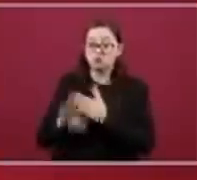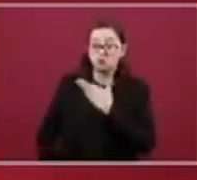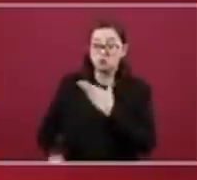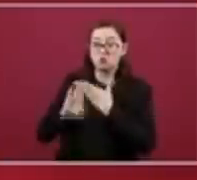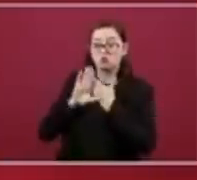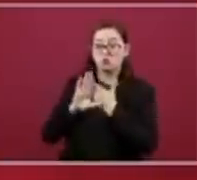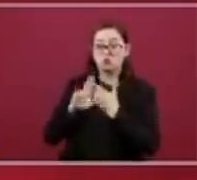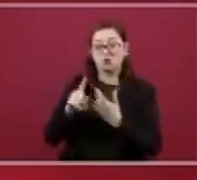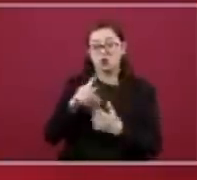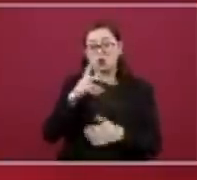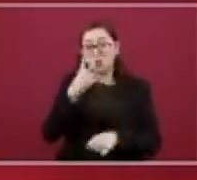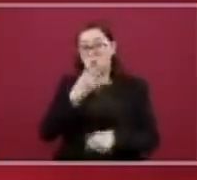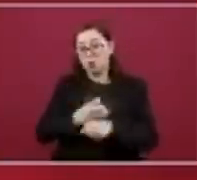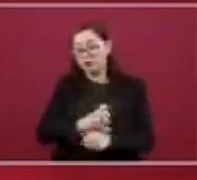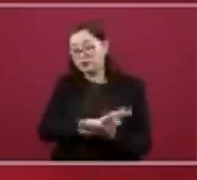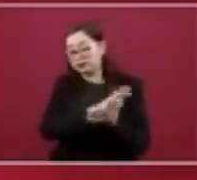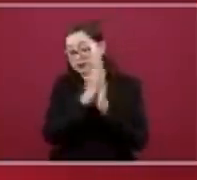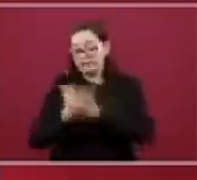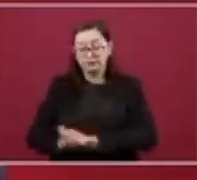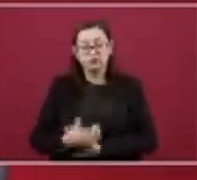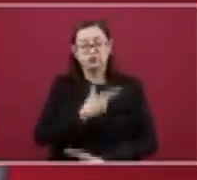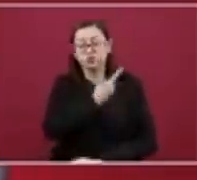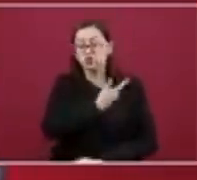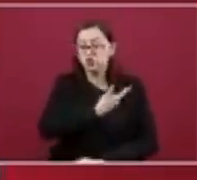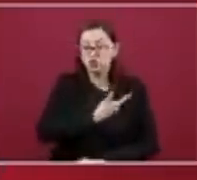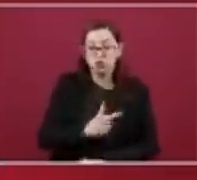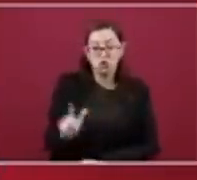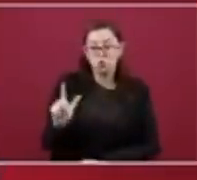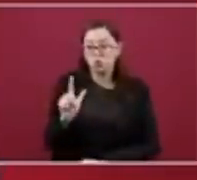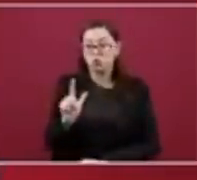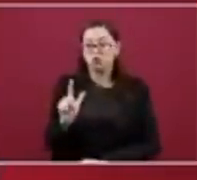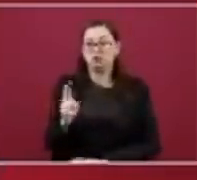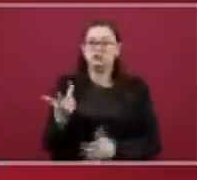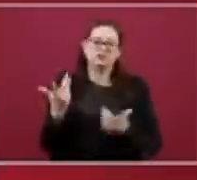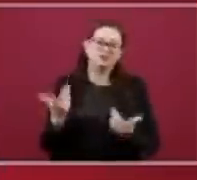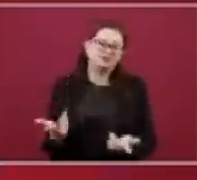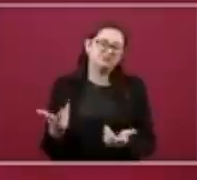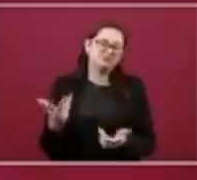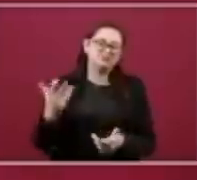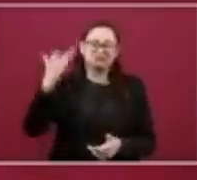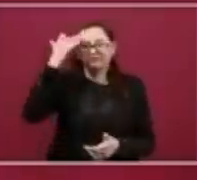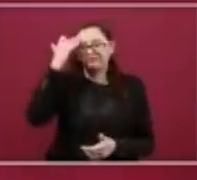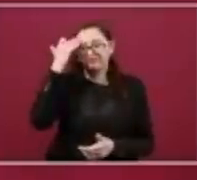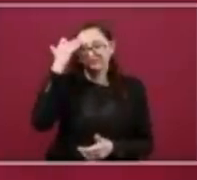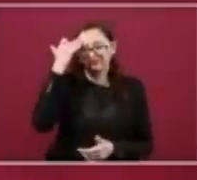cuarta transformación, porque durante mucho tiempo estuvieron apostando